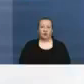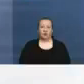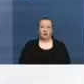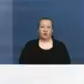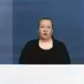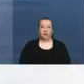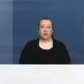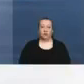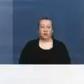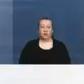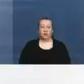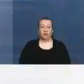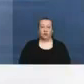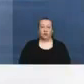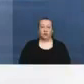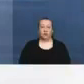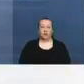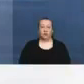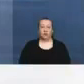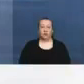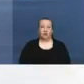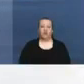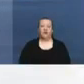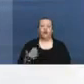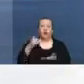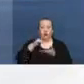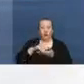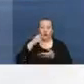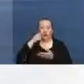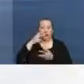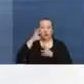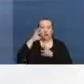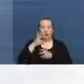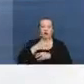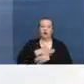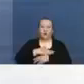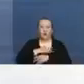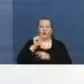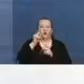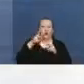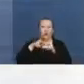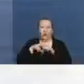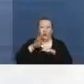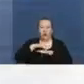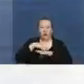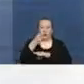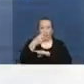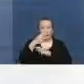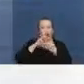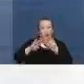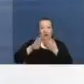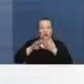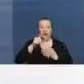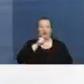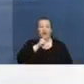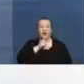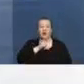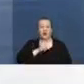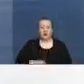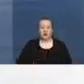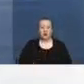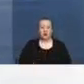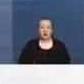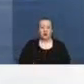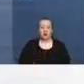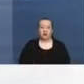estamos al aire pasa de nuevo el vídeo por favor que se cortó un poquito el interés y nos pasa un poquito de paciencia estamos en condiciones